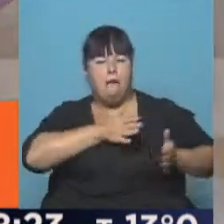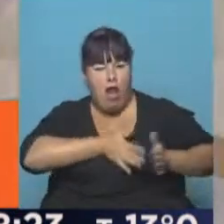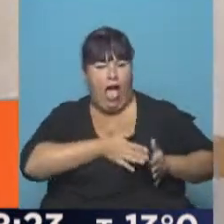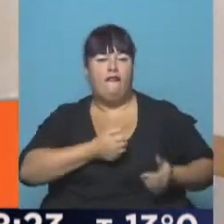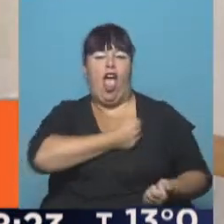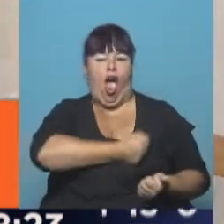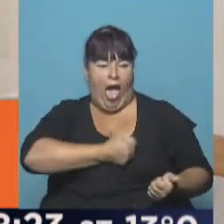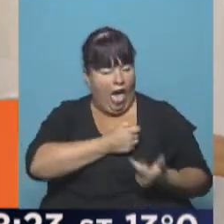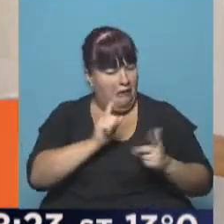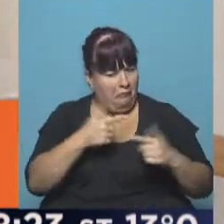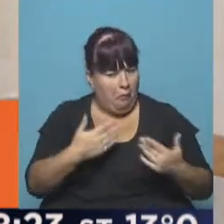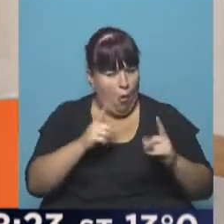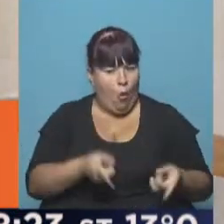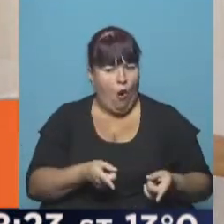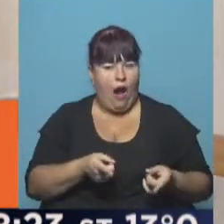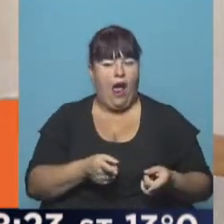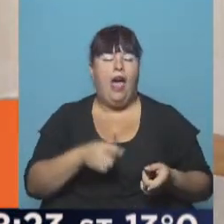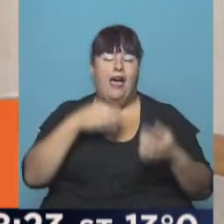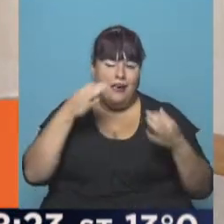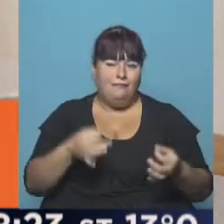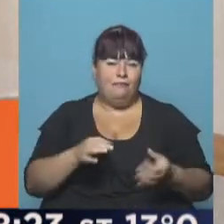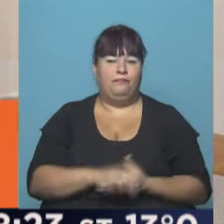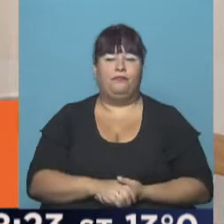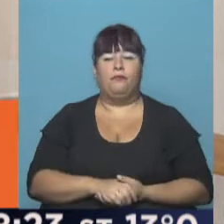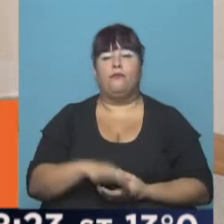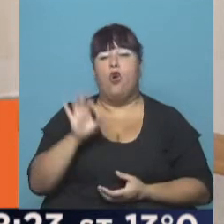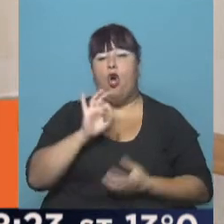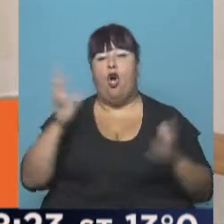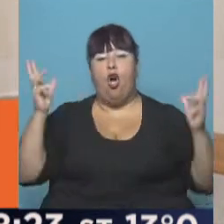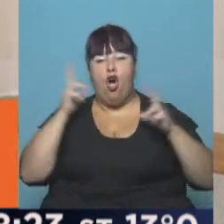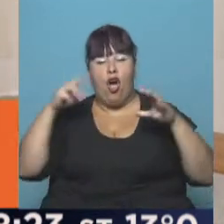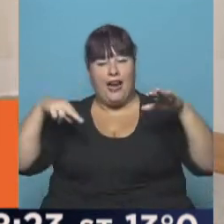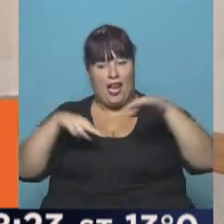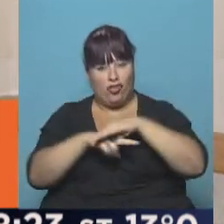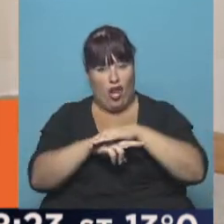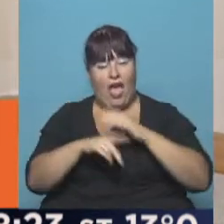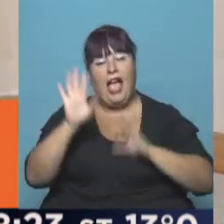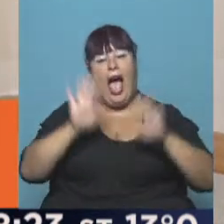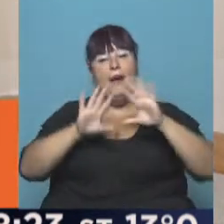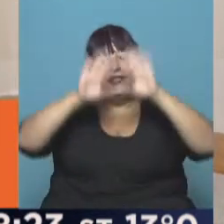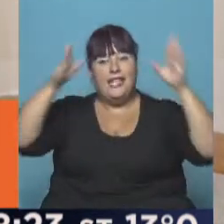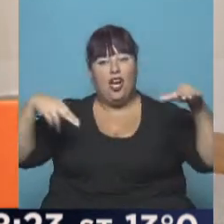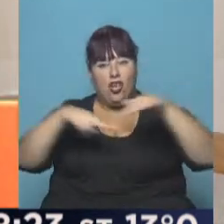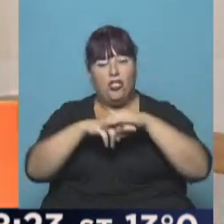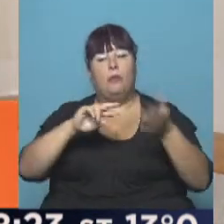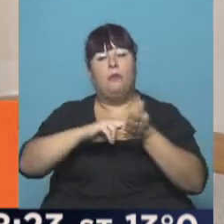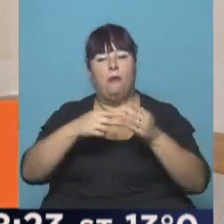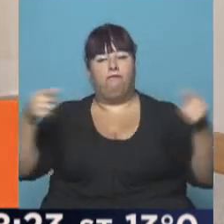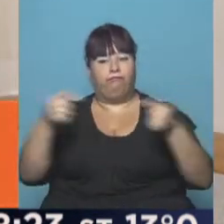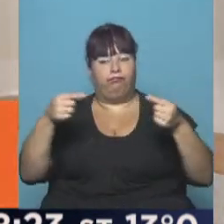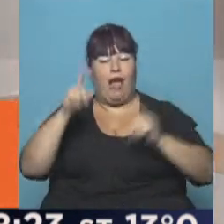ecografías que verdaderamente o resonancias que muchas veces es la resonancia entre en conflicto con